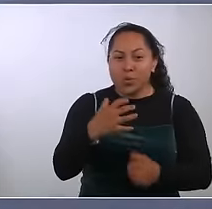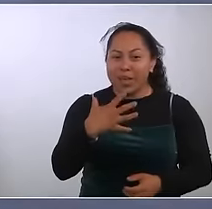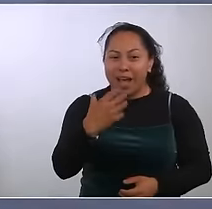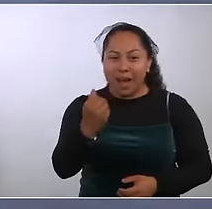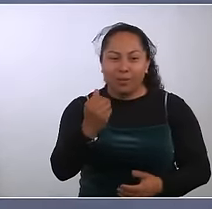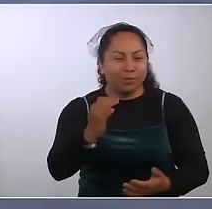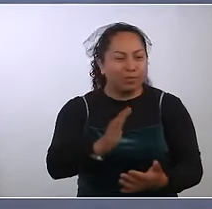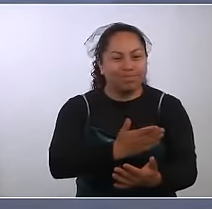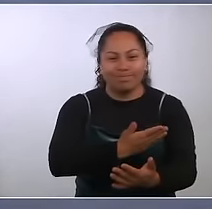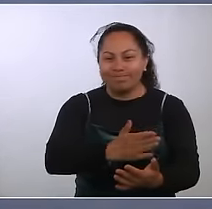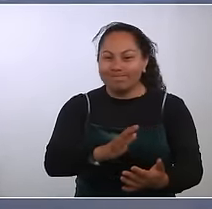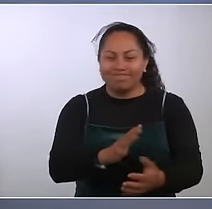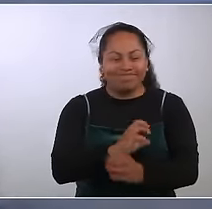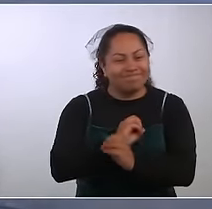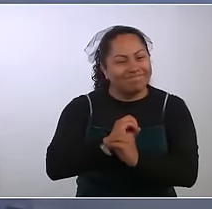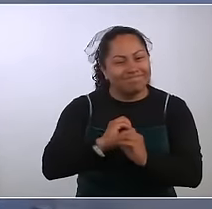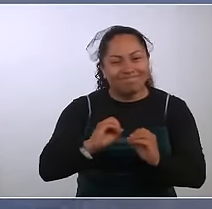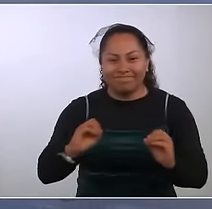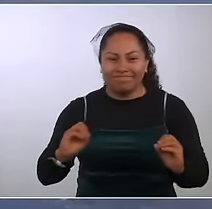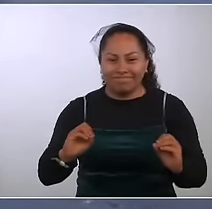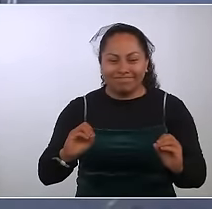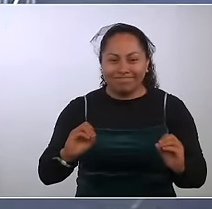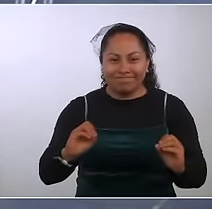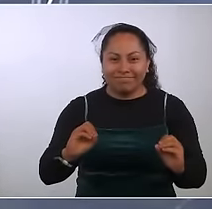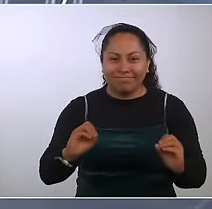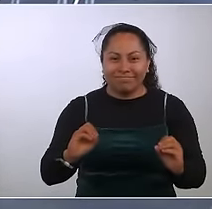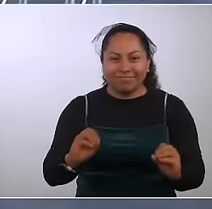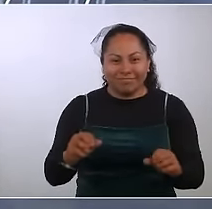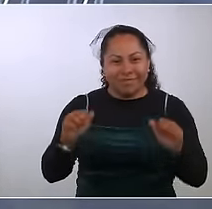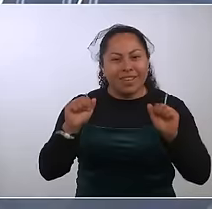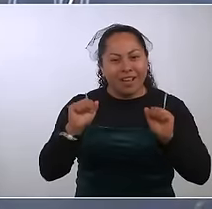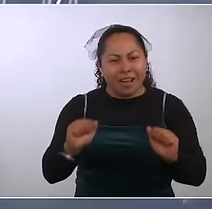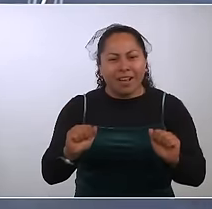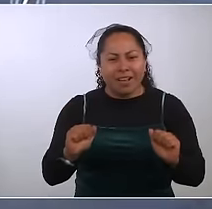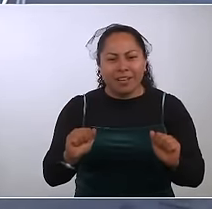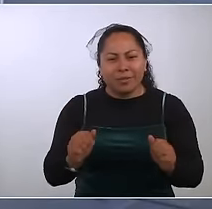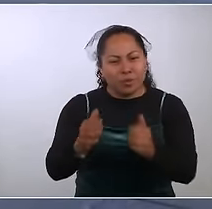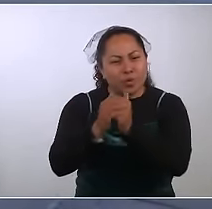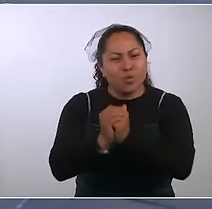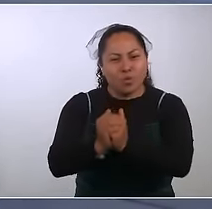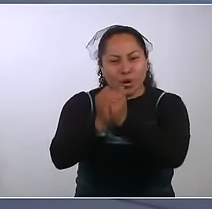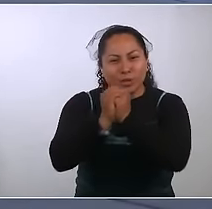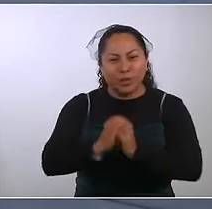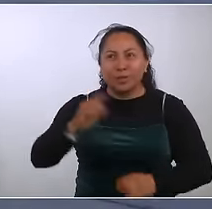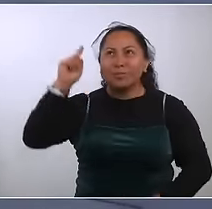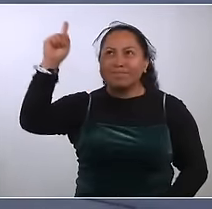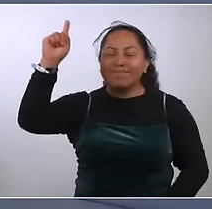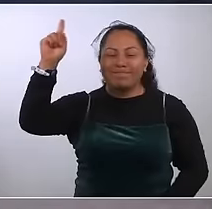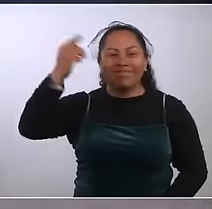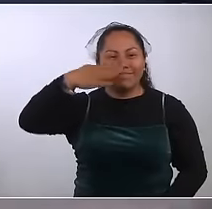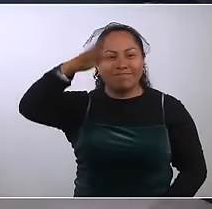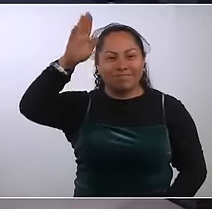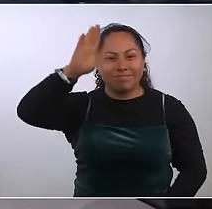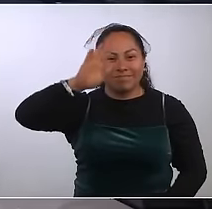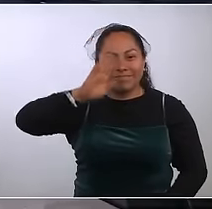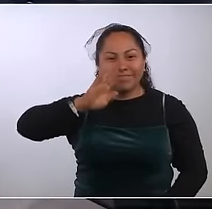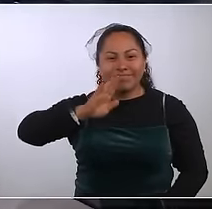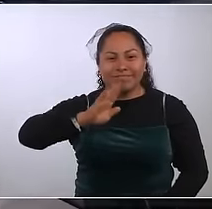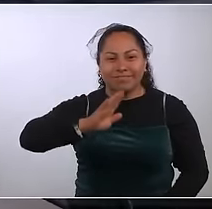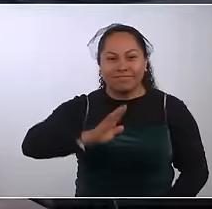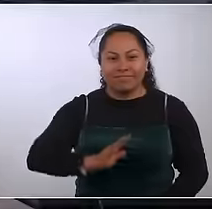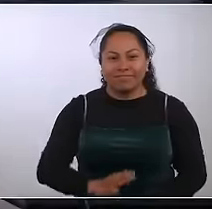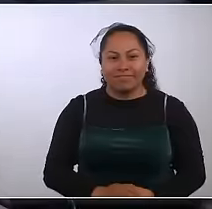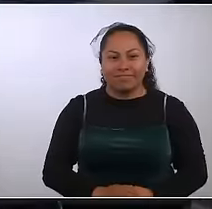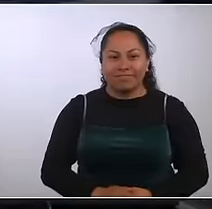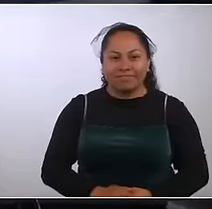Without music. Sin cantos. Without a song. Podemos en esta hora darle gloria a Dios. Can we at this hour give glory to God?